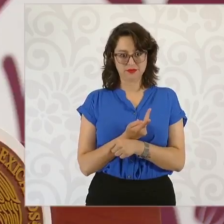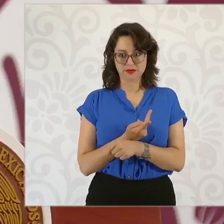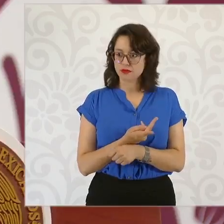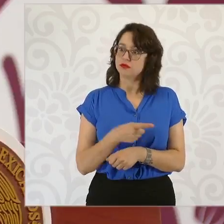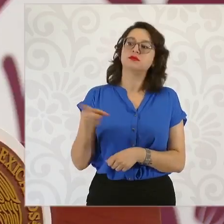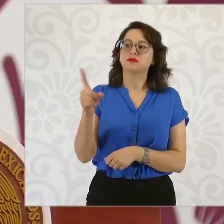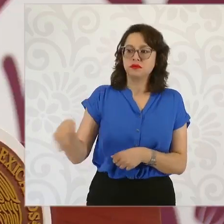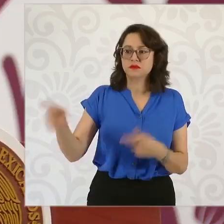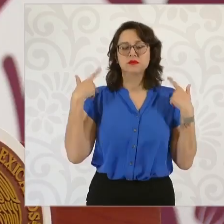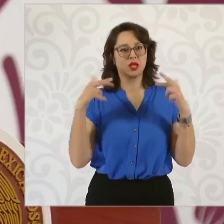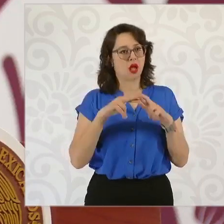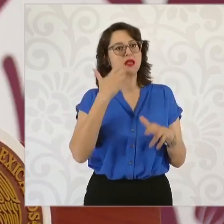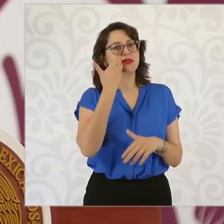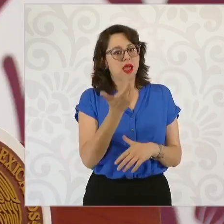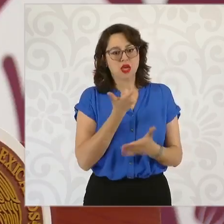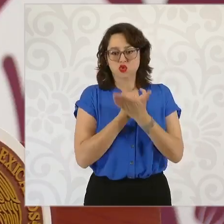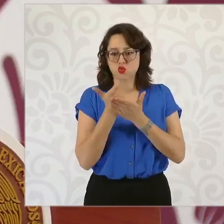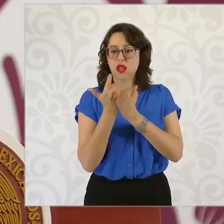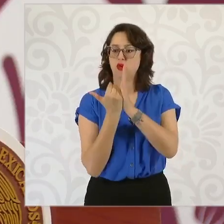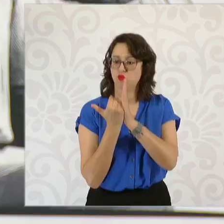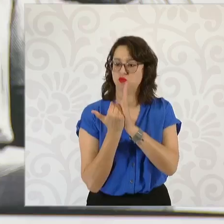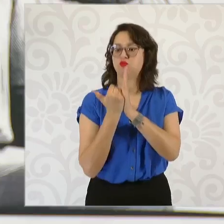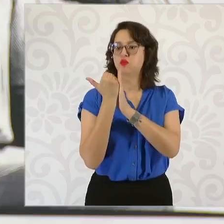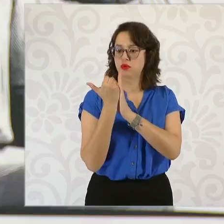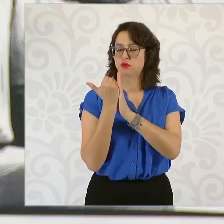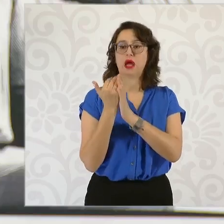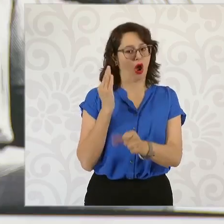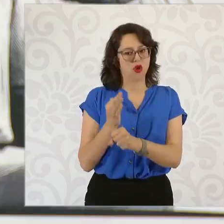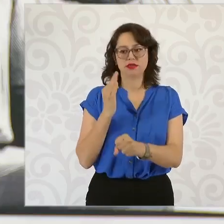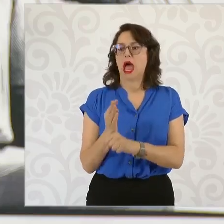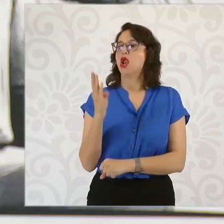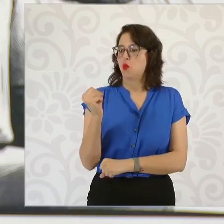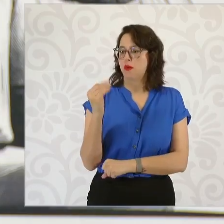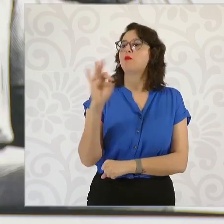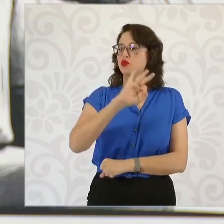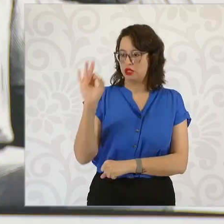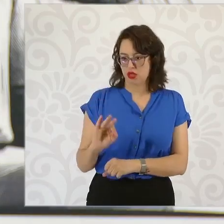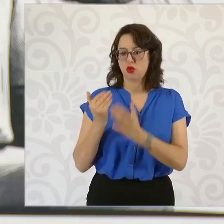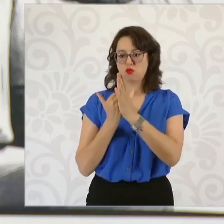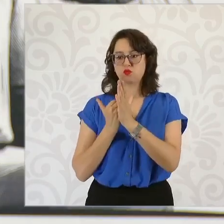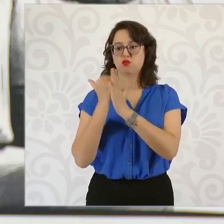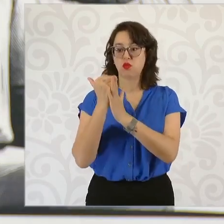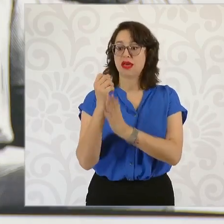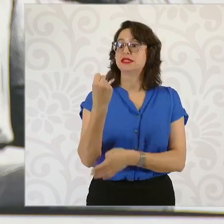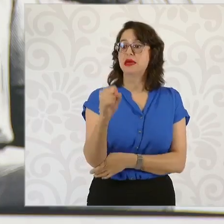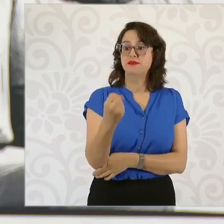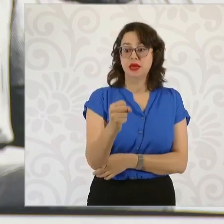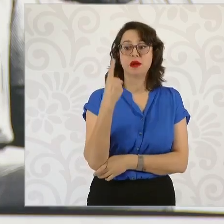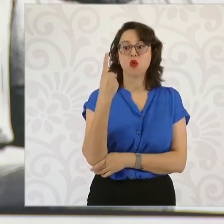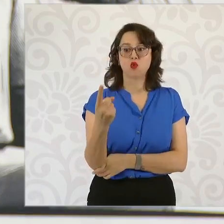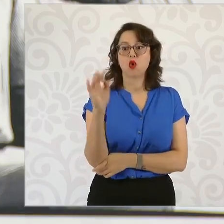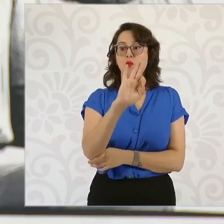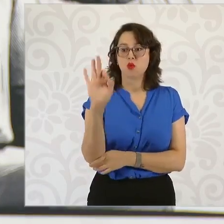de aumento salarial ahora, más un 1% adicional en septiembre. Es un aumento que es